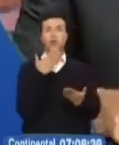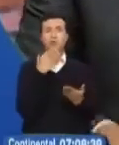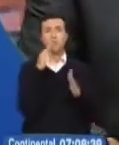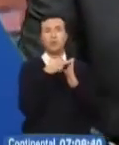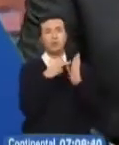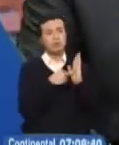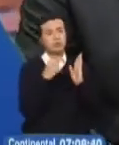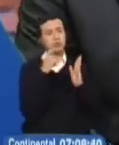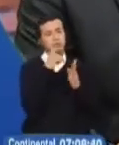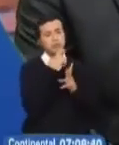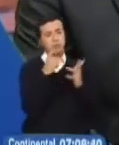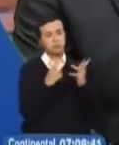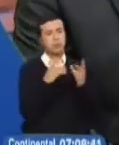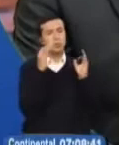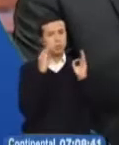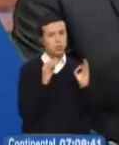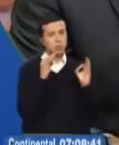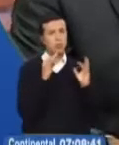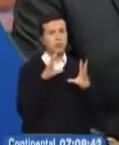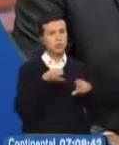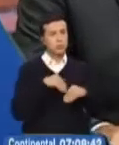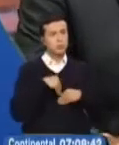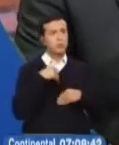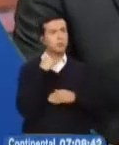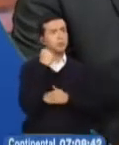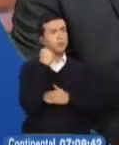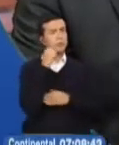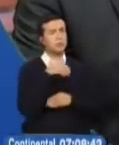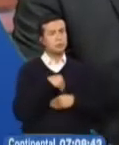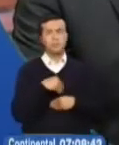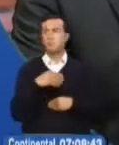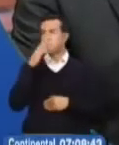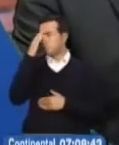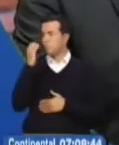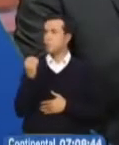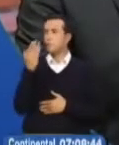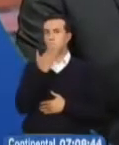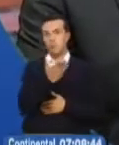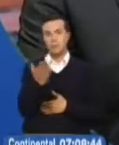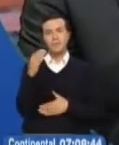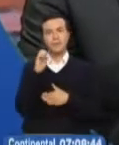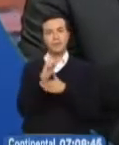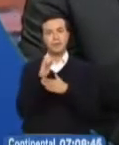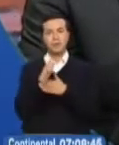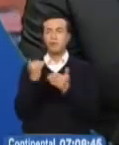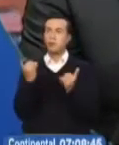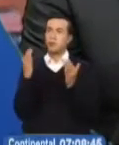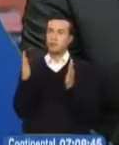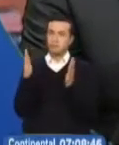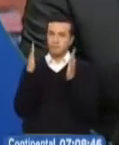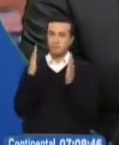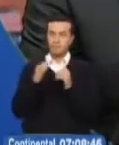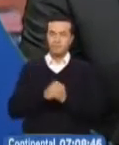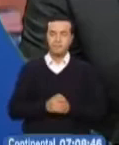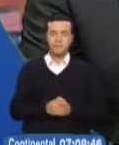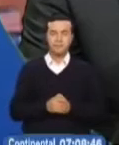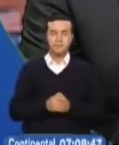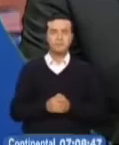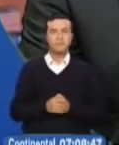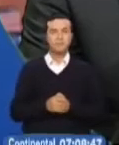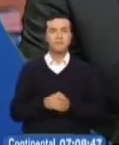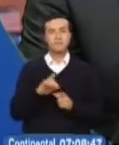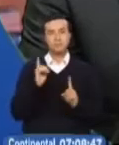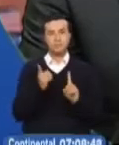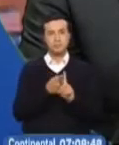requisitos deben cumplirse para acceder a este derecho buenos días abran buenos días a toda la ciudadanía que nos escucha esta mañana quiero